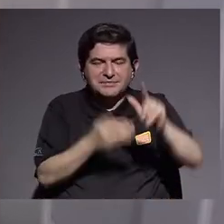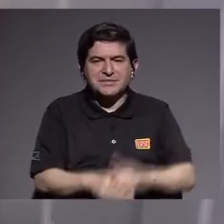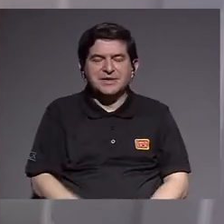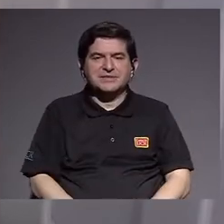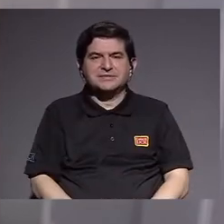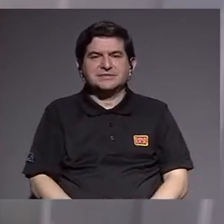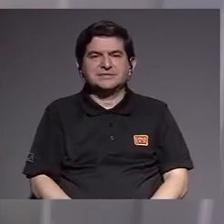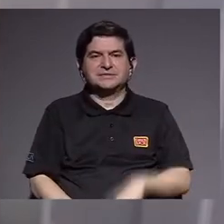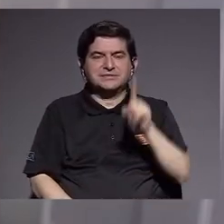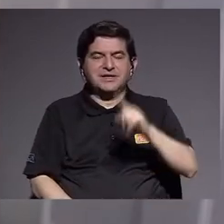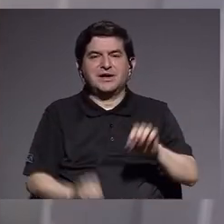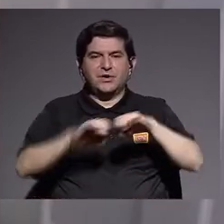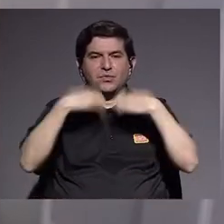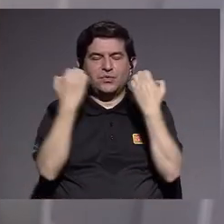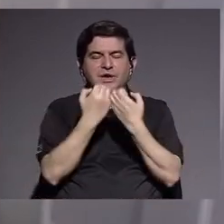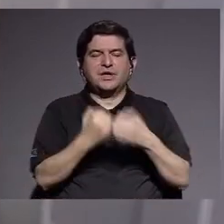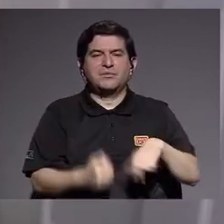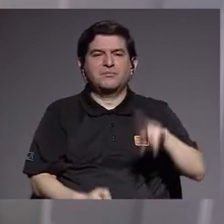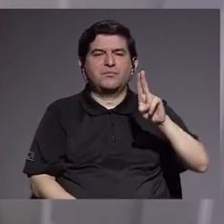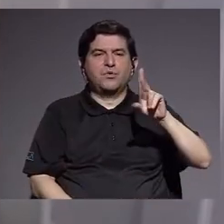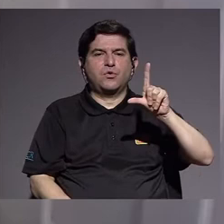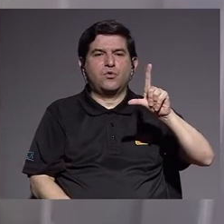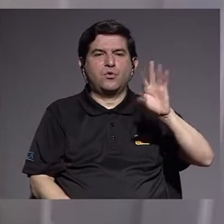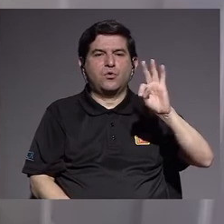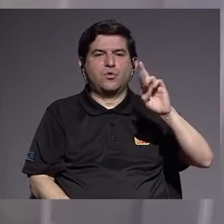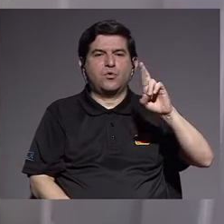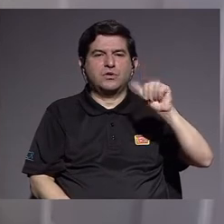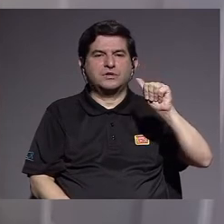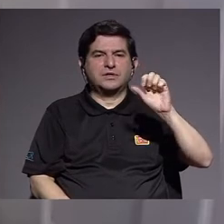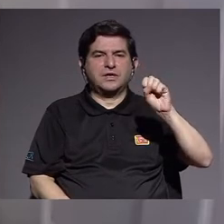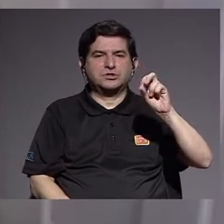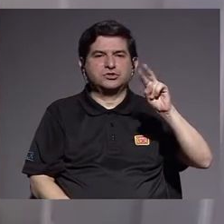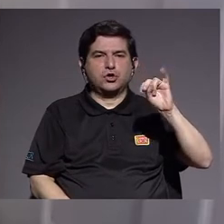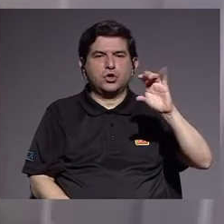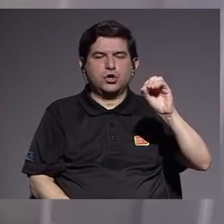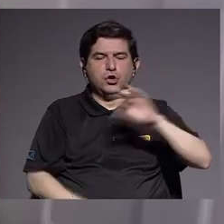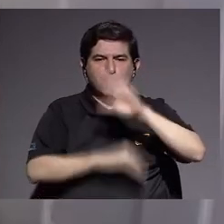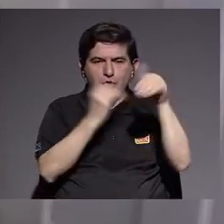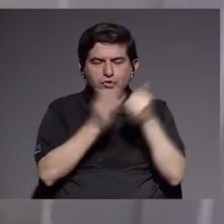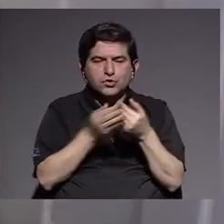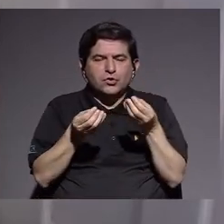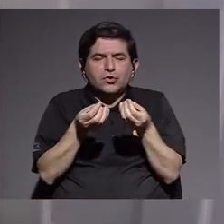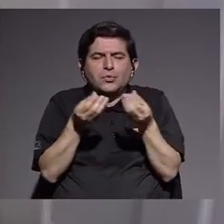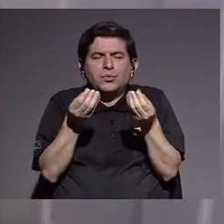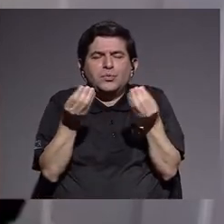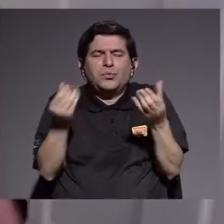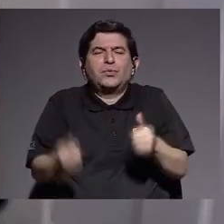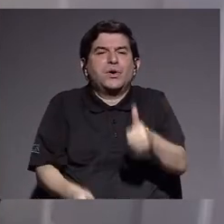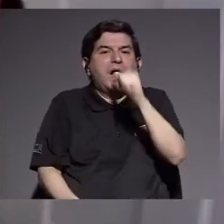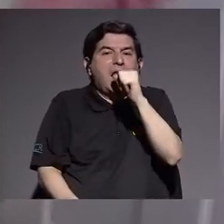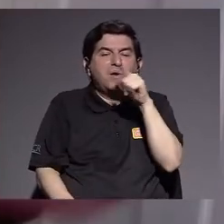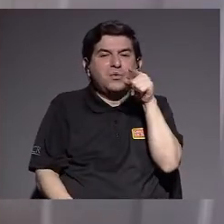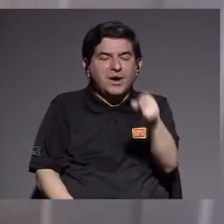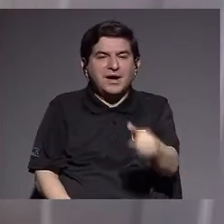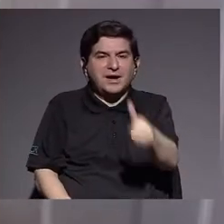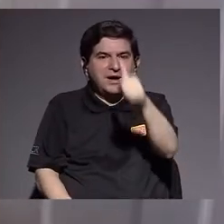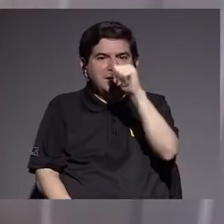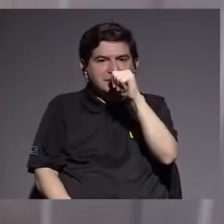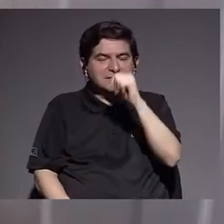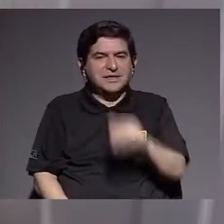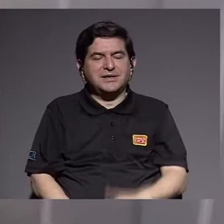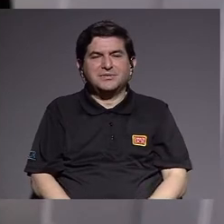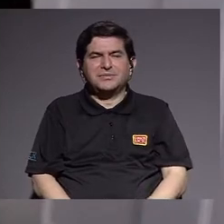limpieza usamos el ultrasónico así que vamos a hacer una restauración usamos la pieza hermano todo brindando agua